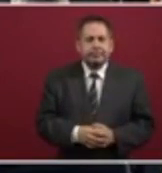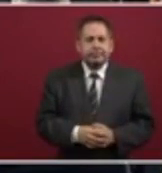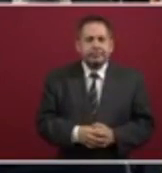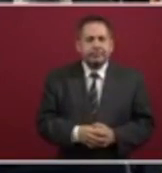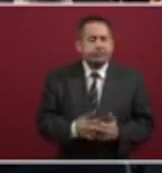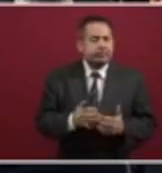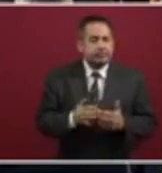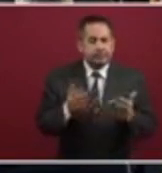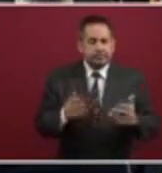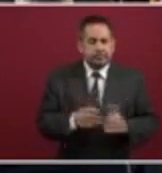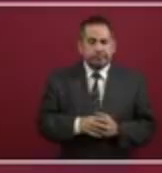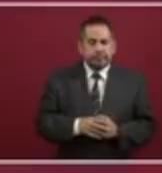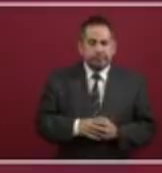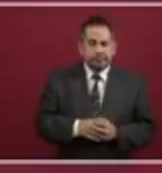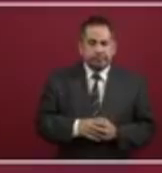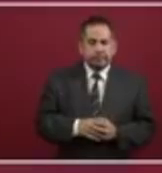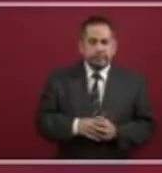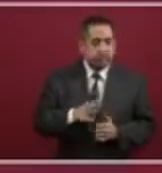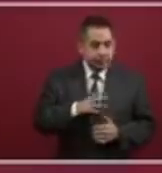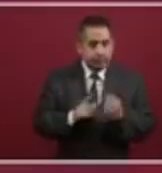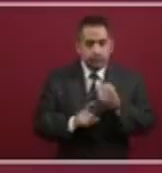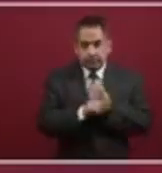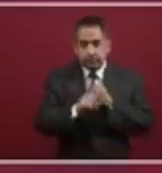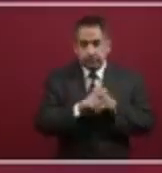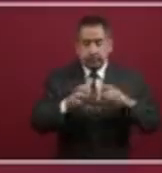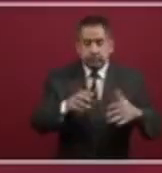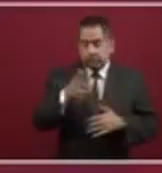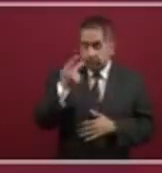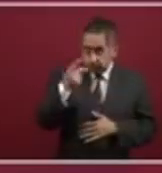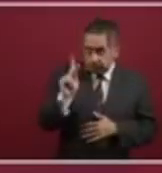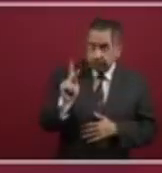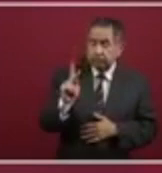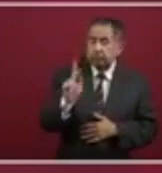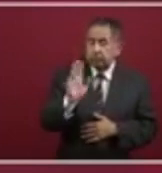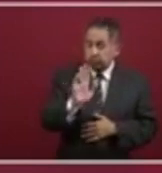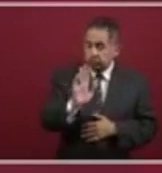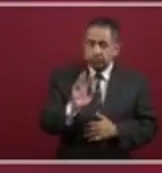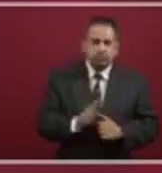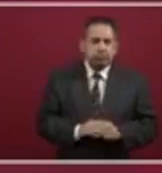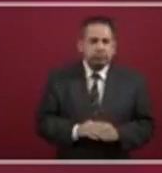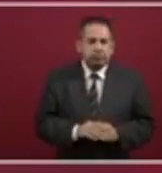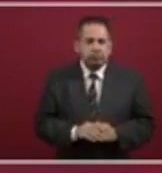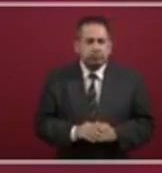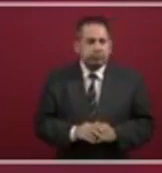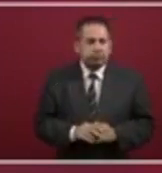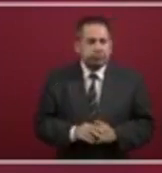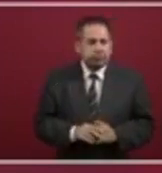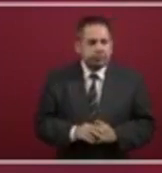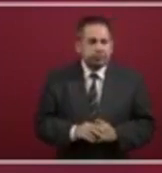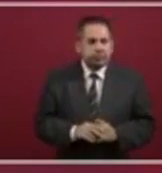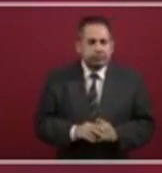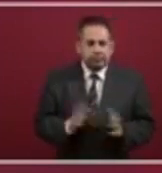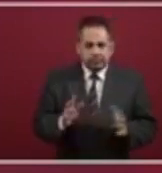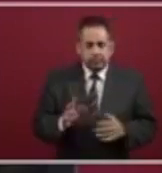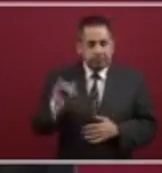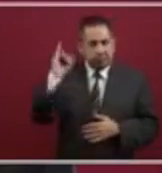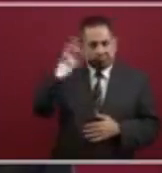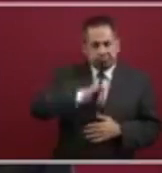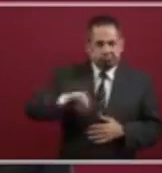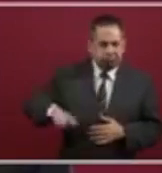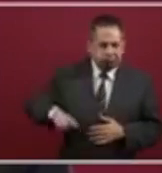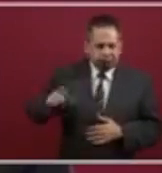hay problema, pero La jefa de